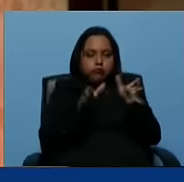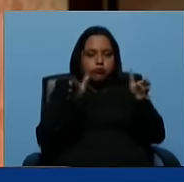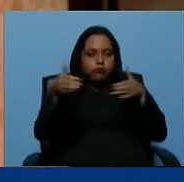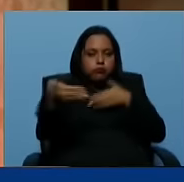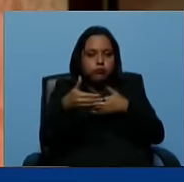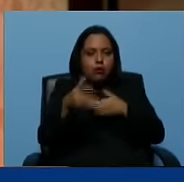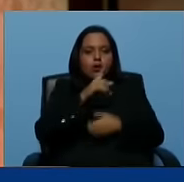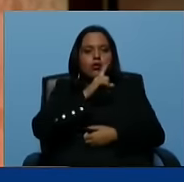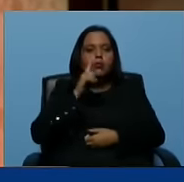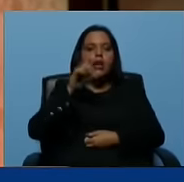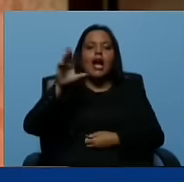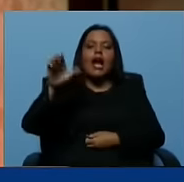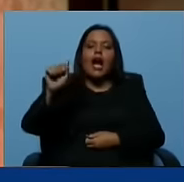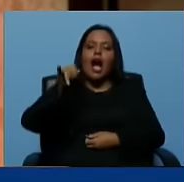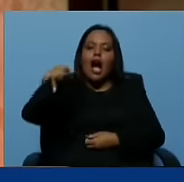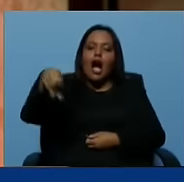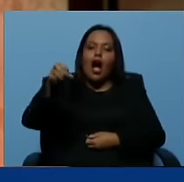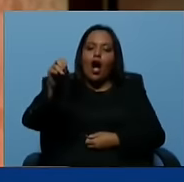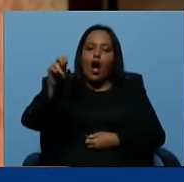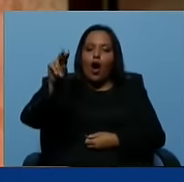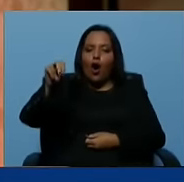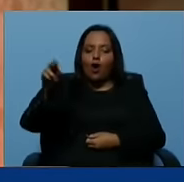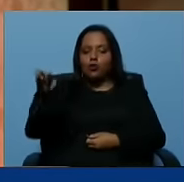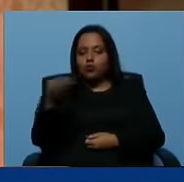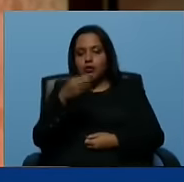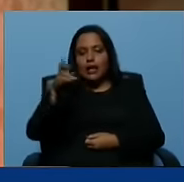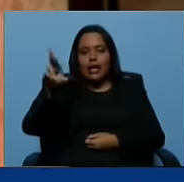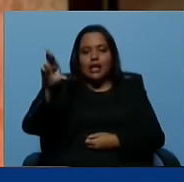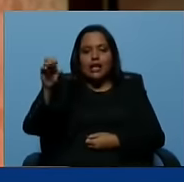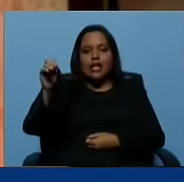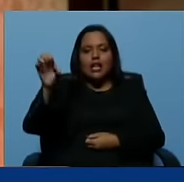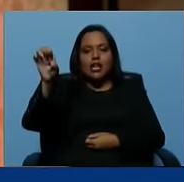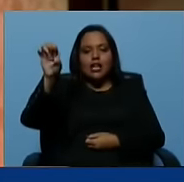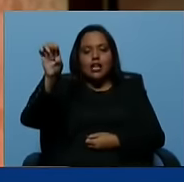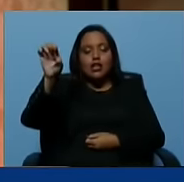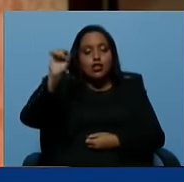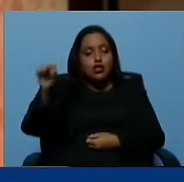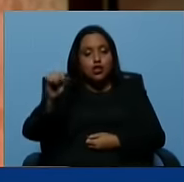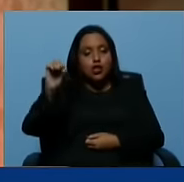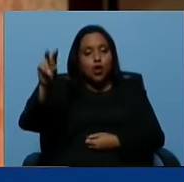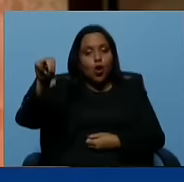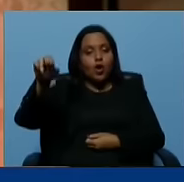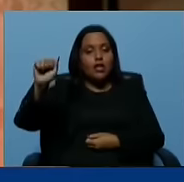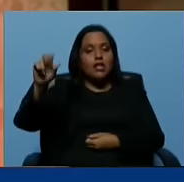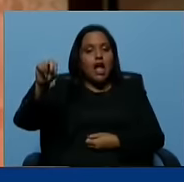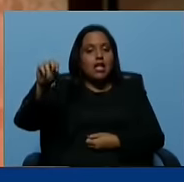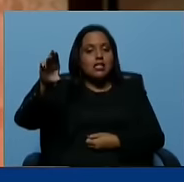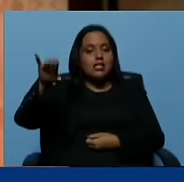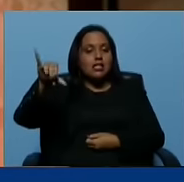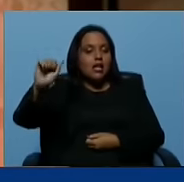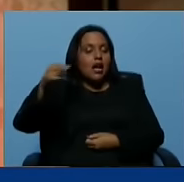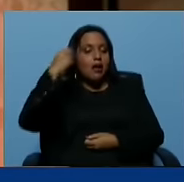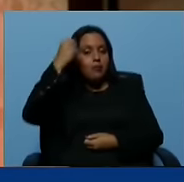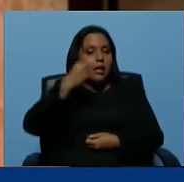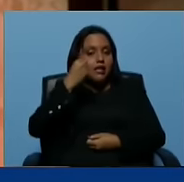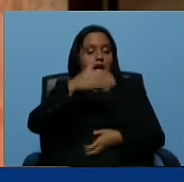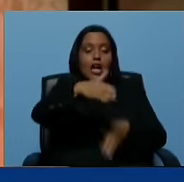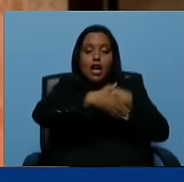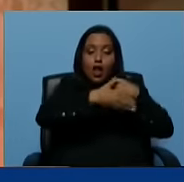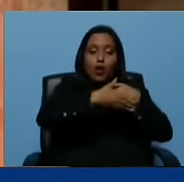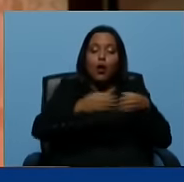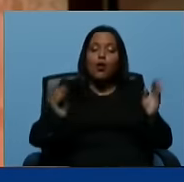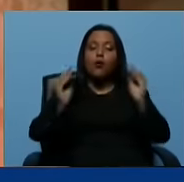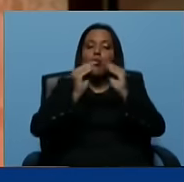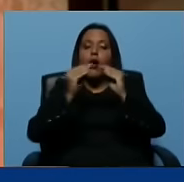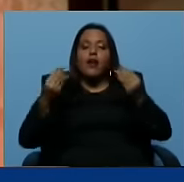que se llama cajón de resonancia, y tú crees que el mundo, que el planeta y que la vida es lo que tú estás viendo en la red, que se parece a lo que tú estás